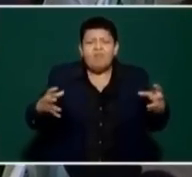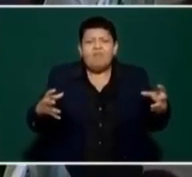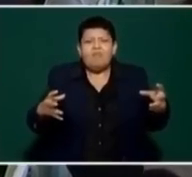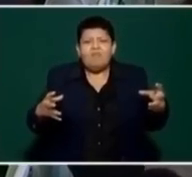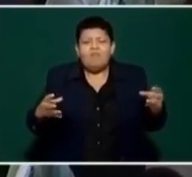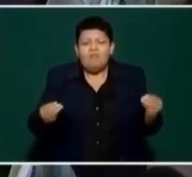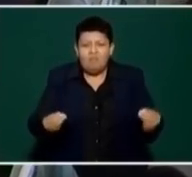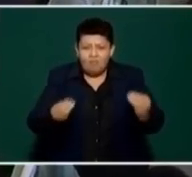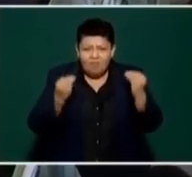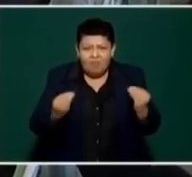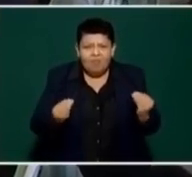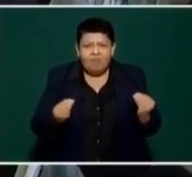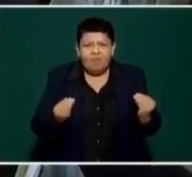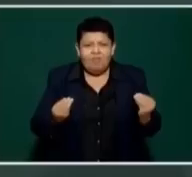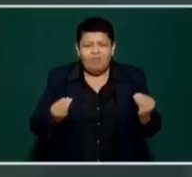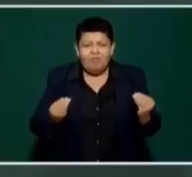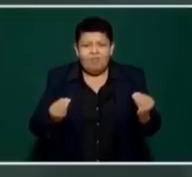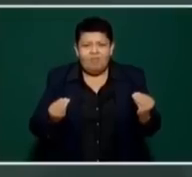tanto